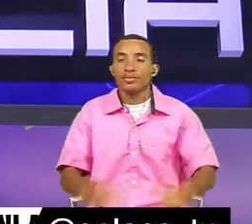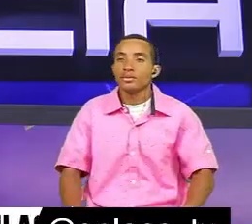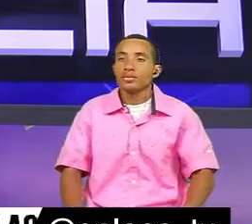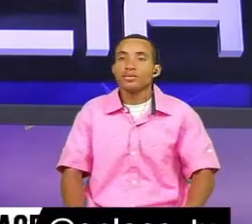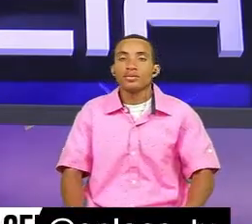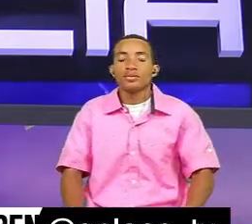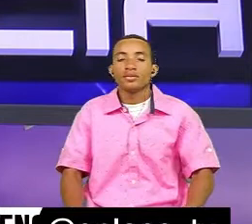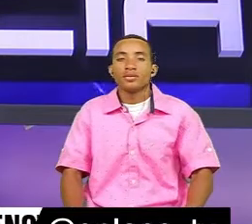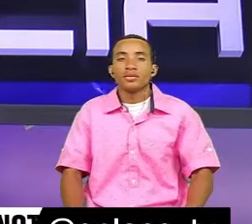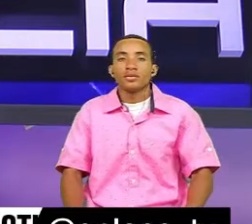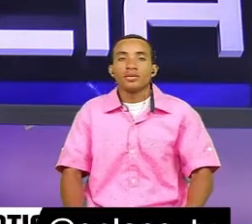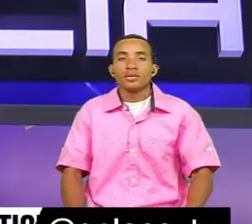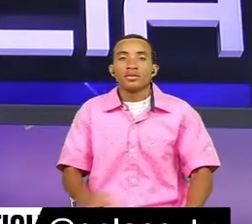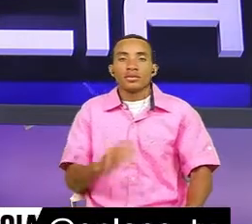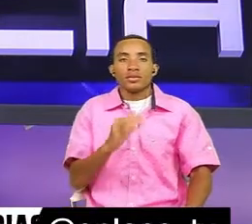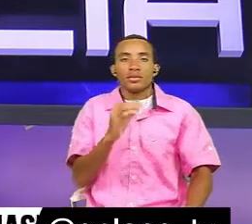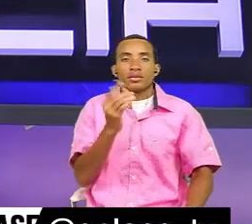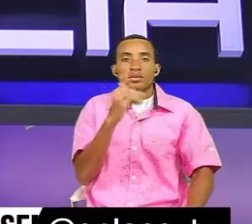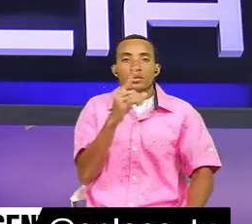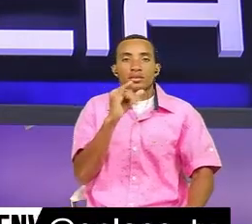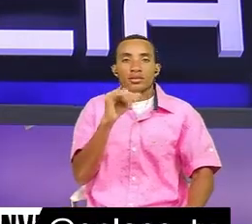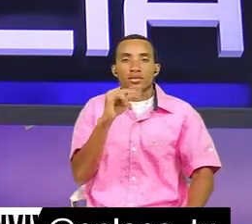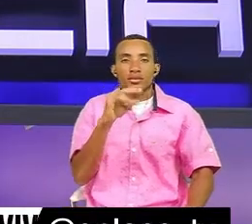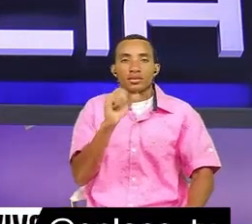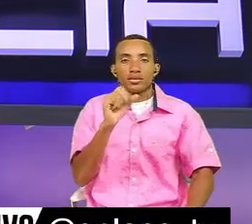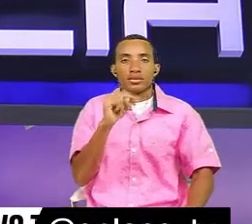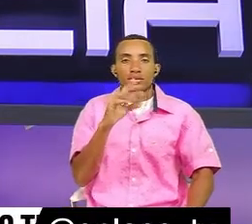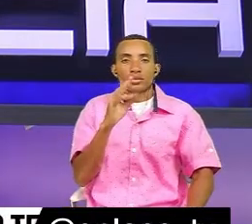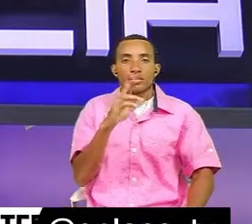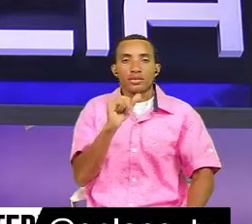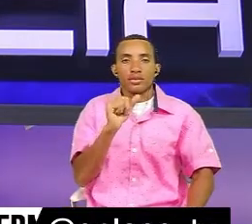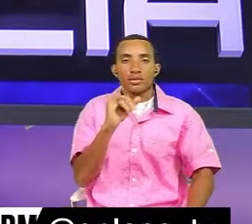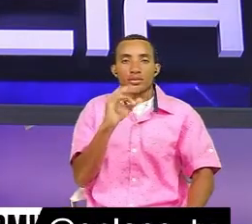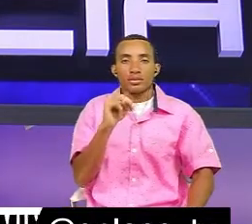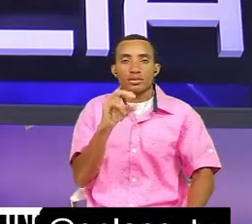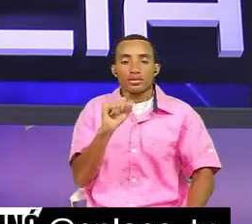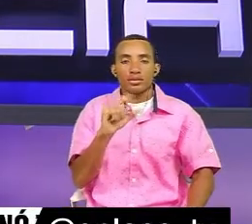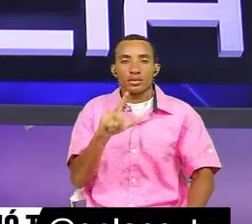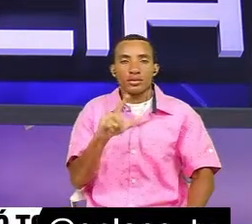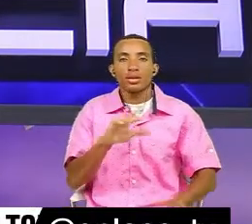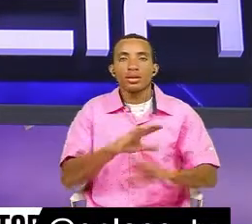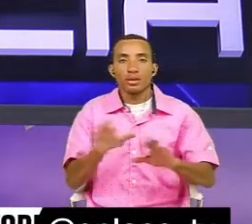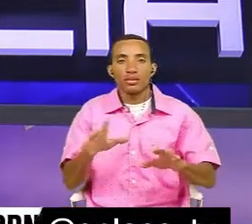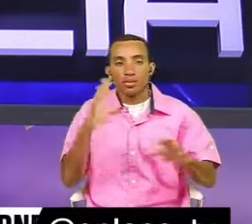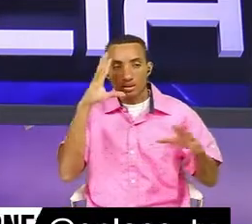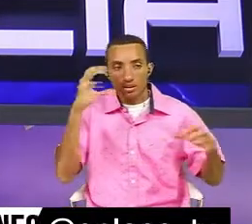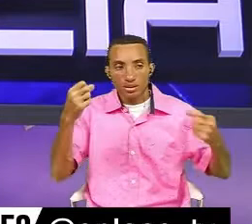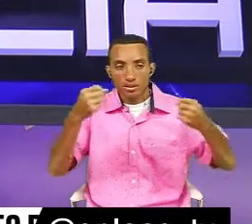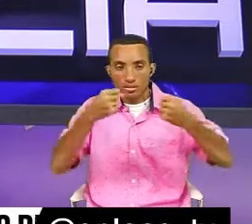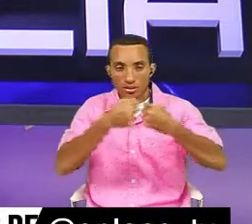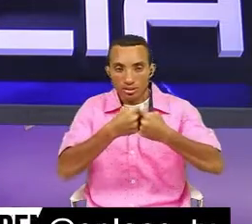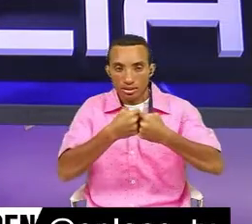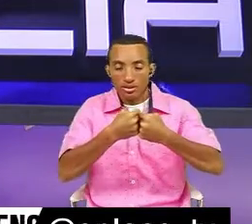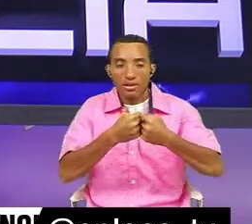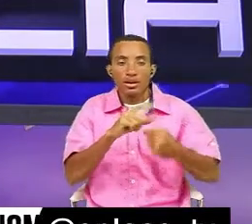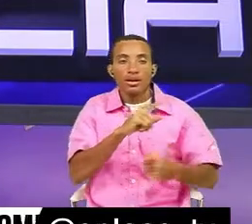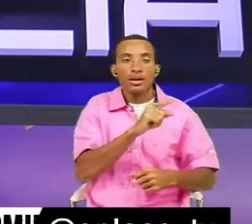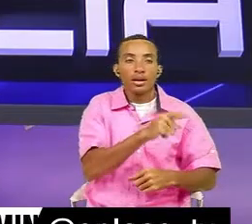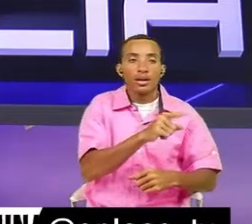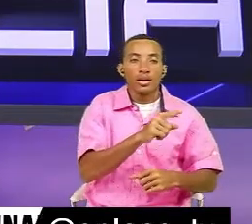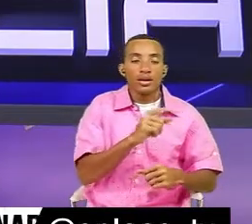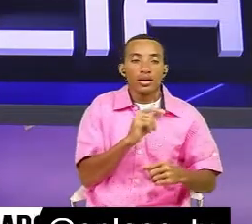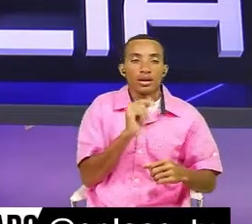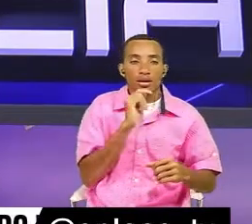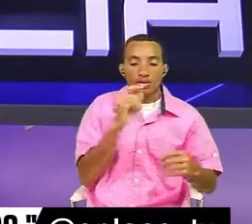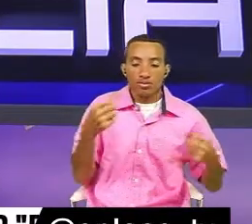Por su parte, Sintraenal asegura que el plan de desarrollo de Barranca Bermeja contempla alianzas público-privadas para la privatización de la